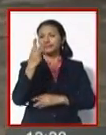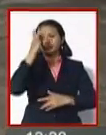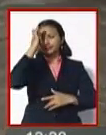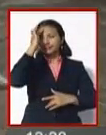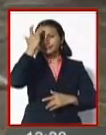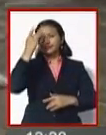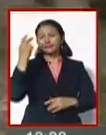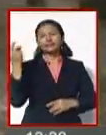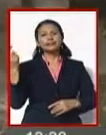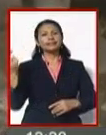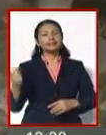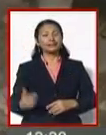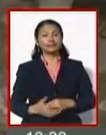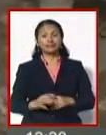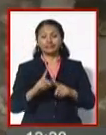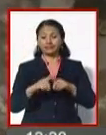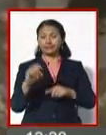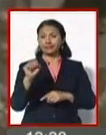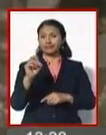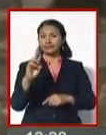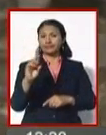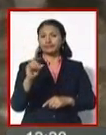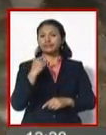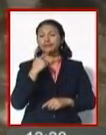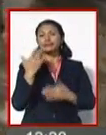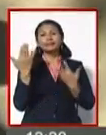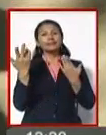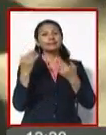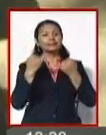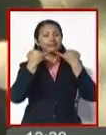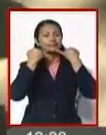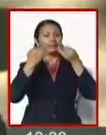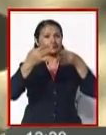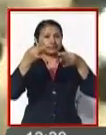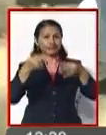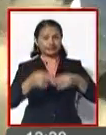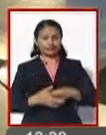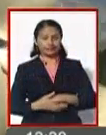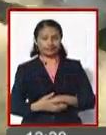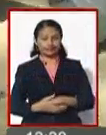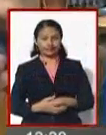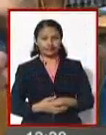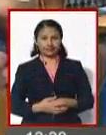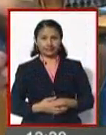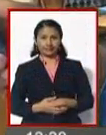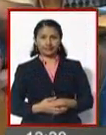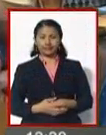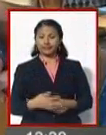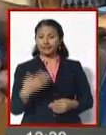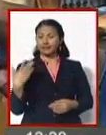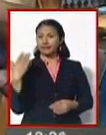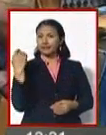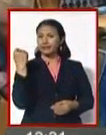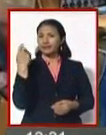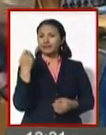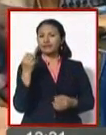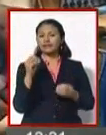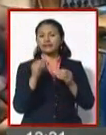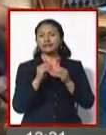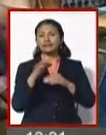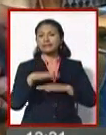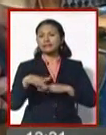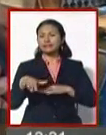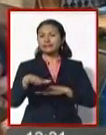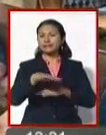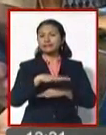casos de rabia en la zona norte, pero el CDE de Santa Cruz aún está a la espera de un informe oficial. Bueno, tomando en cuenta de que la mayoría de